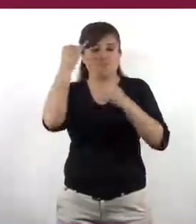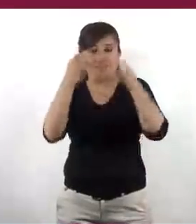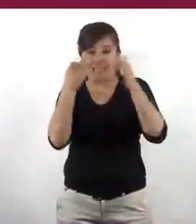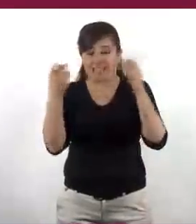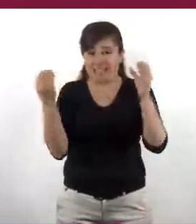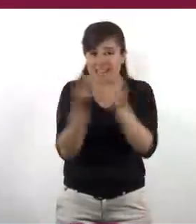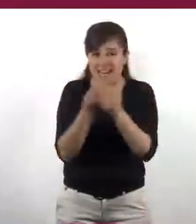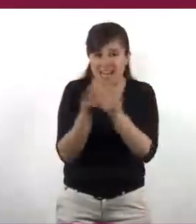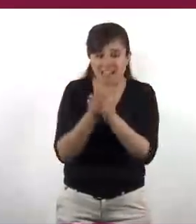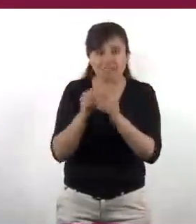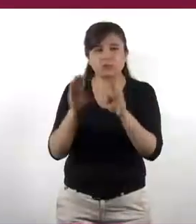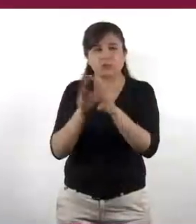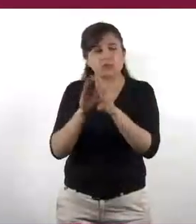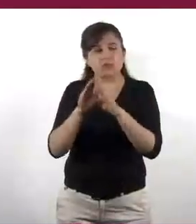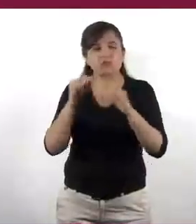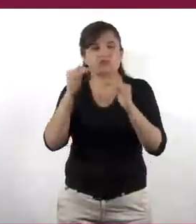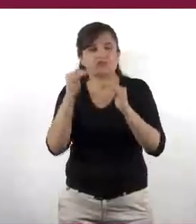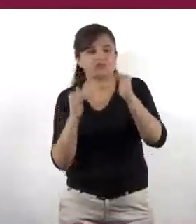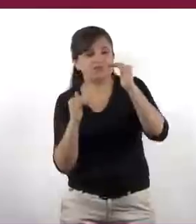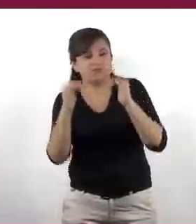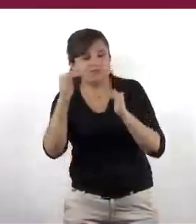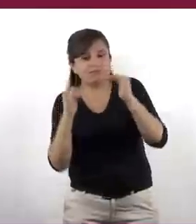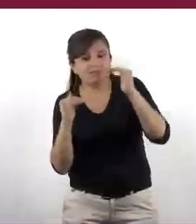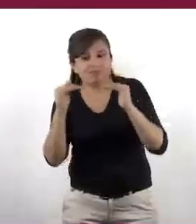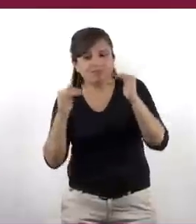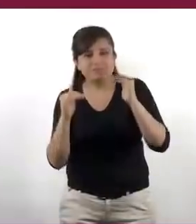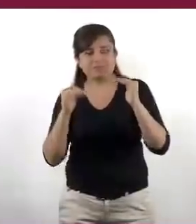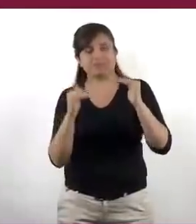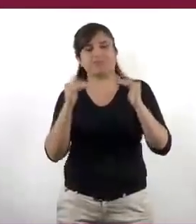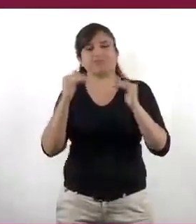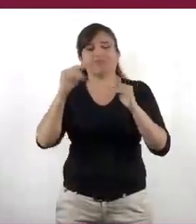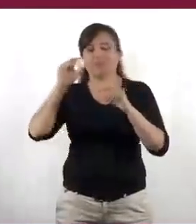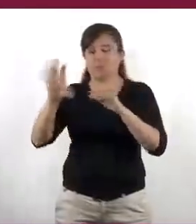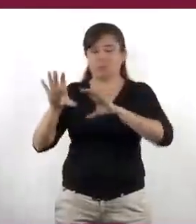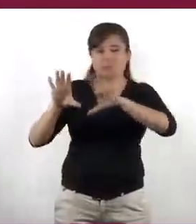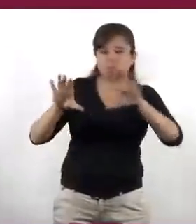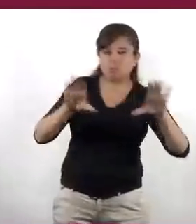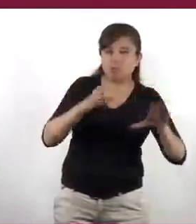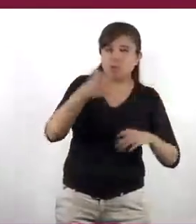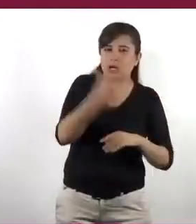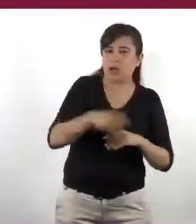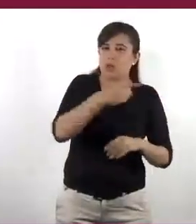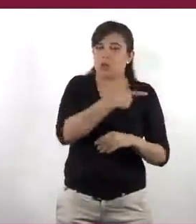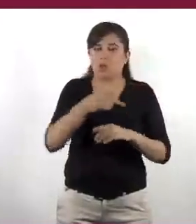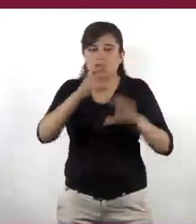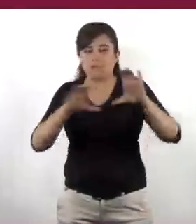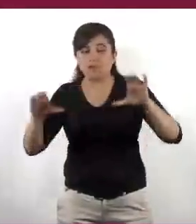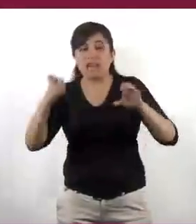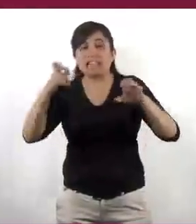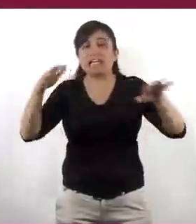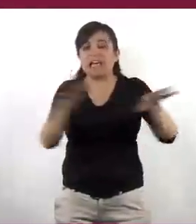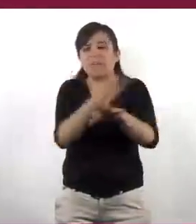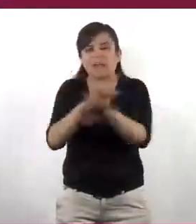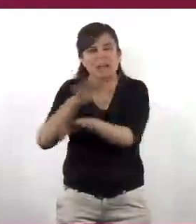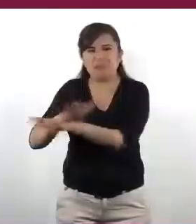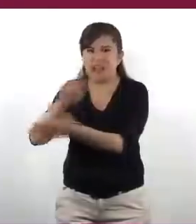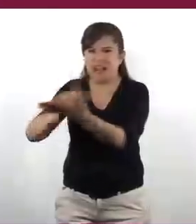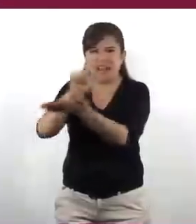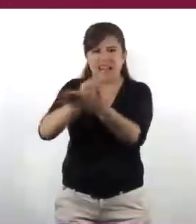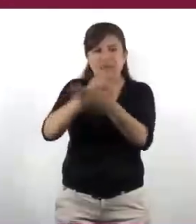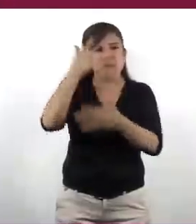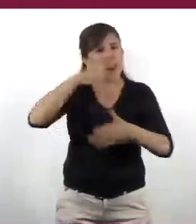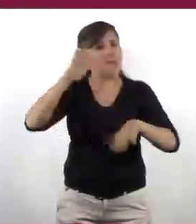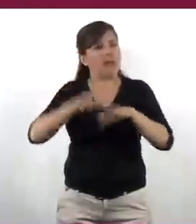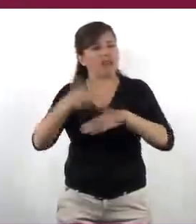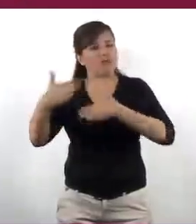clases dirigentes surgió un ánimo ilustrado y racional que trajo reformas que buscaron la modernización